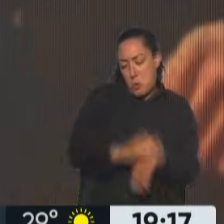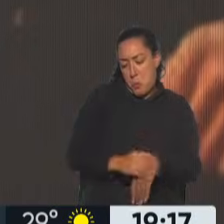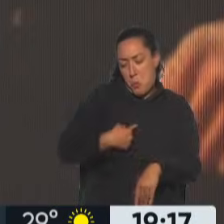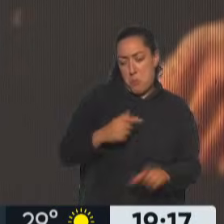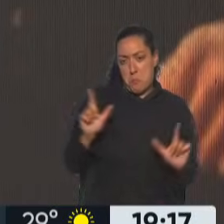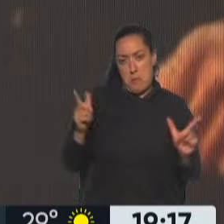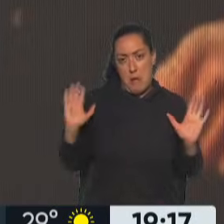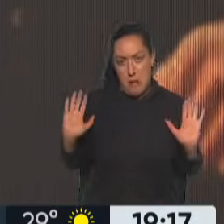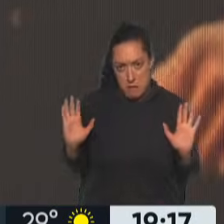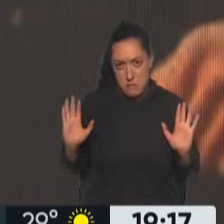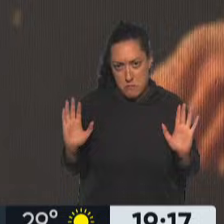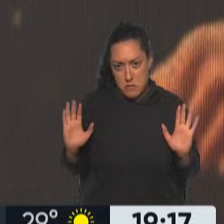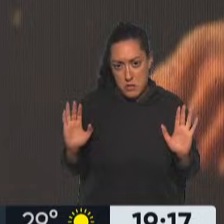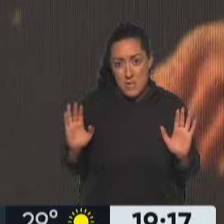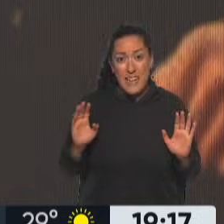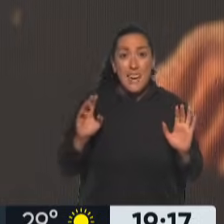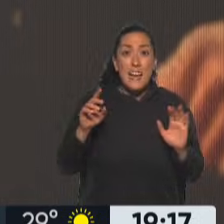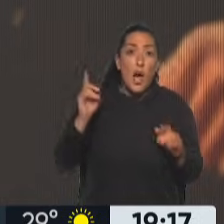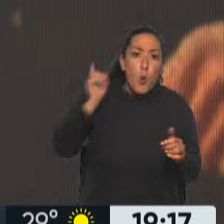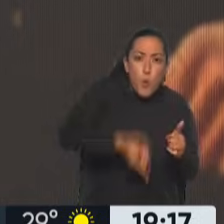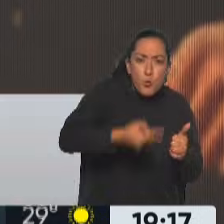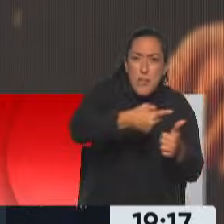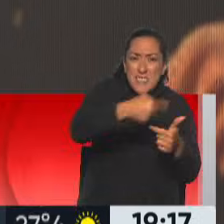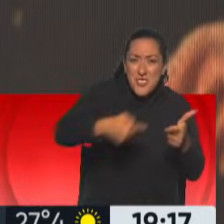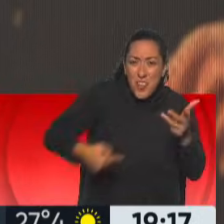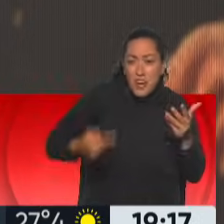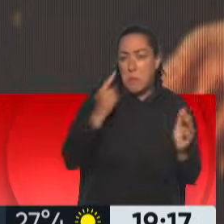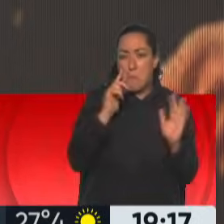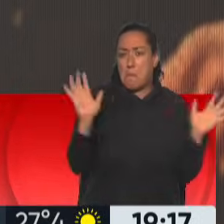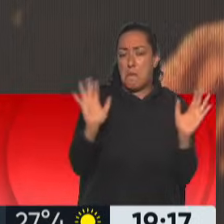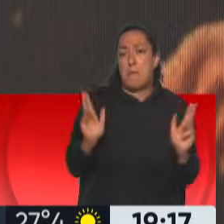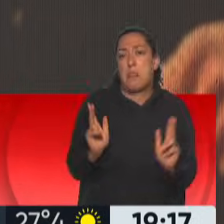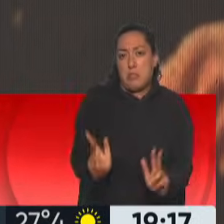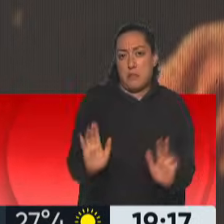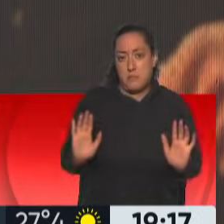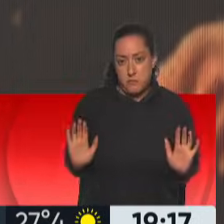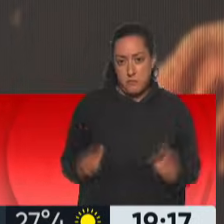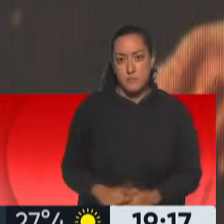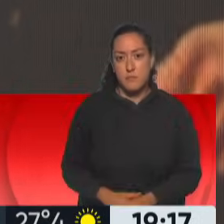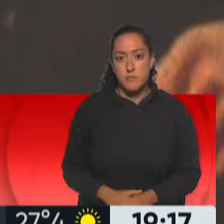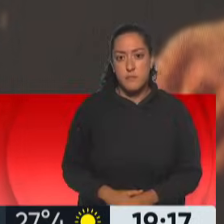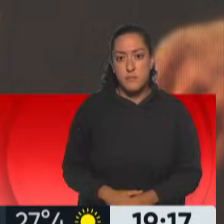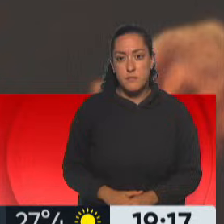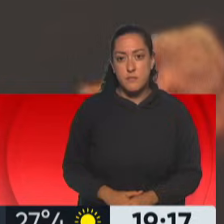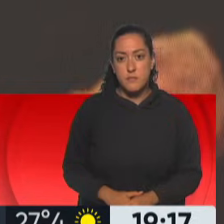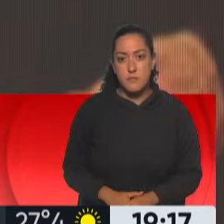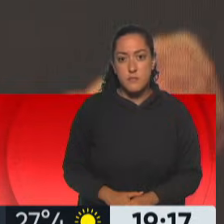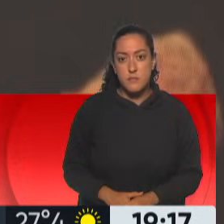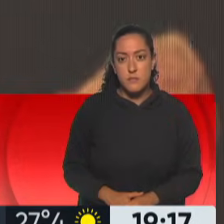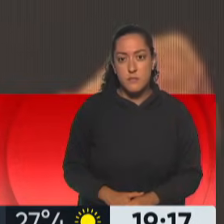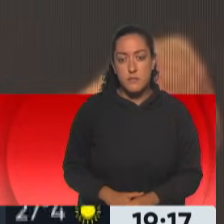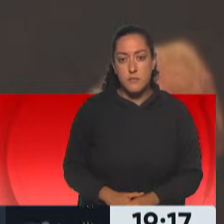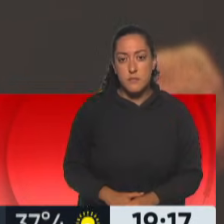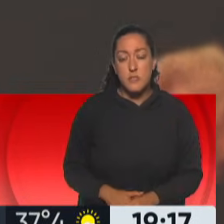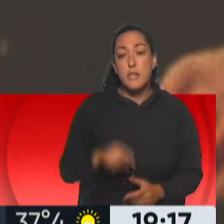él no tiene nada que ver de todos estos cargos que acabamos de ver que lo imputan. Concretamente, compareció